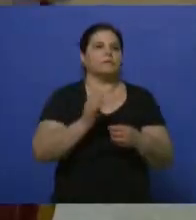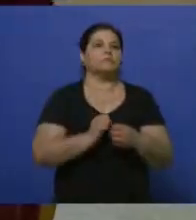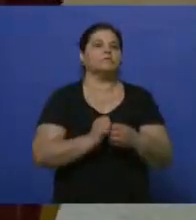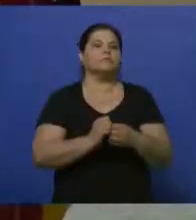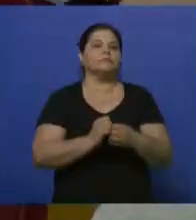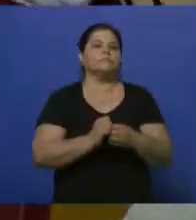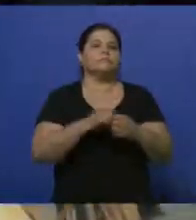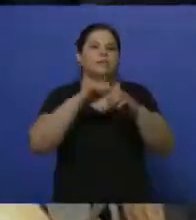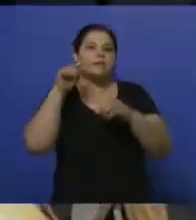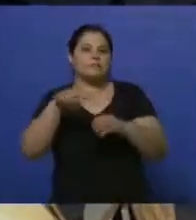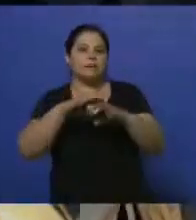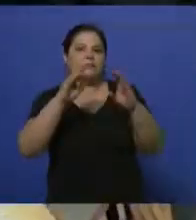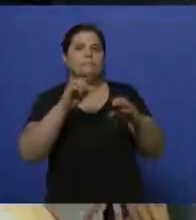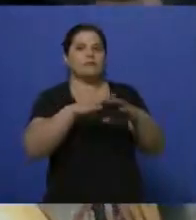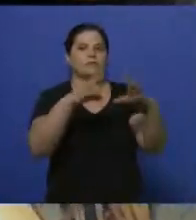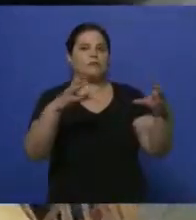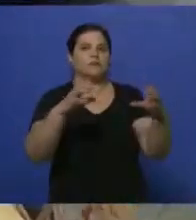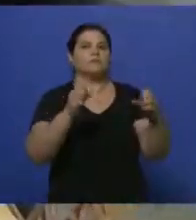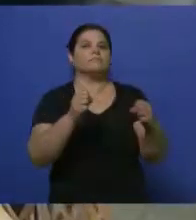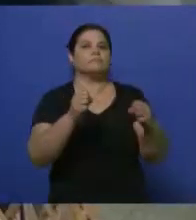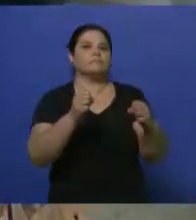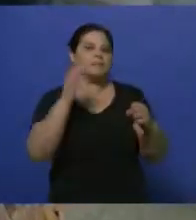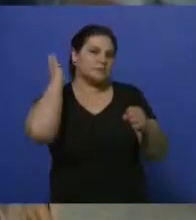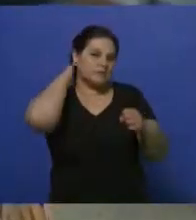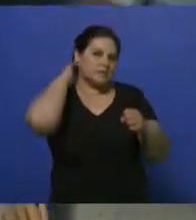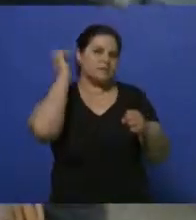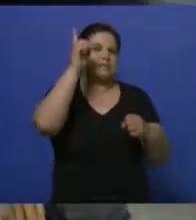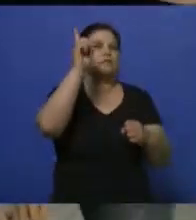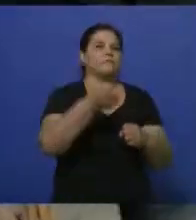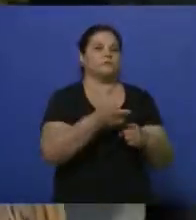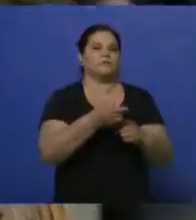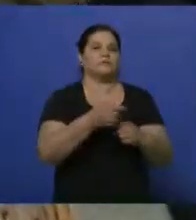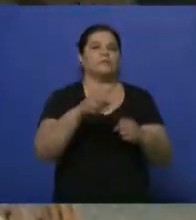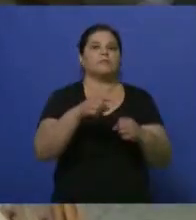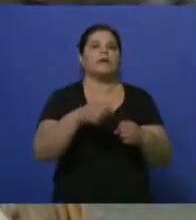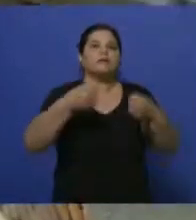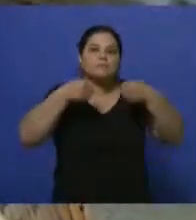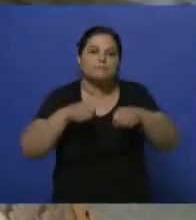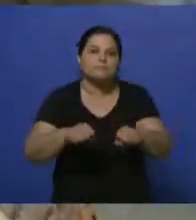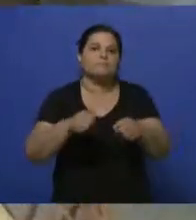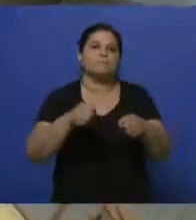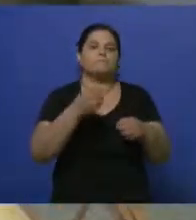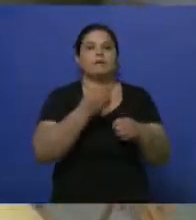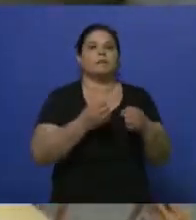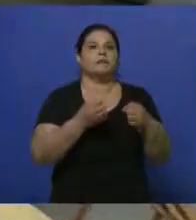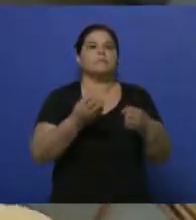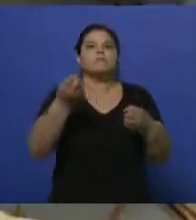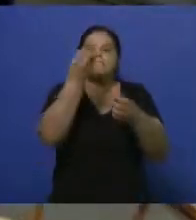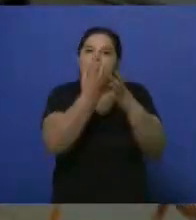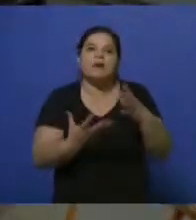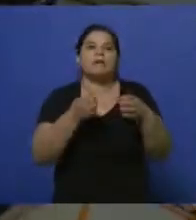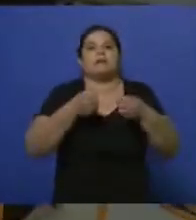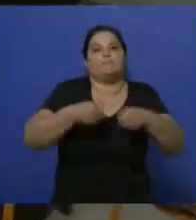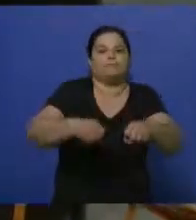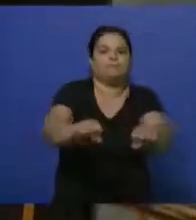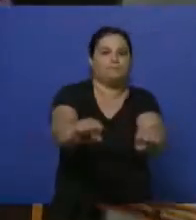16%. El que perdió fue el supermercadista. El supermercadista y el almacenero se transformó en un colchón. Ajá. Con respecto a esos precios. Y, por supuesto, el dólar